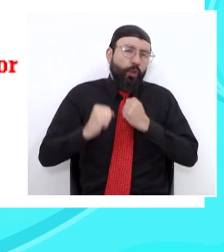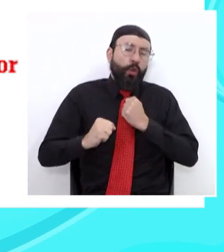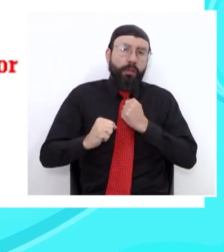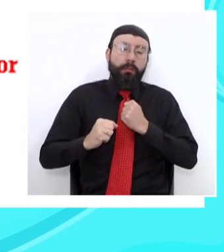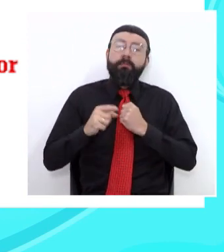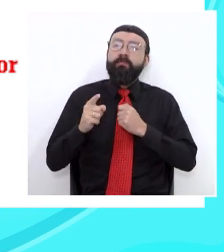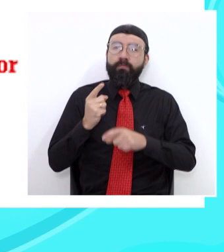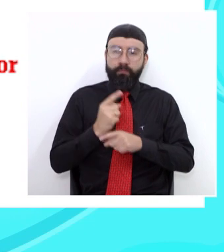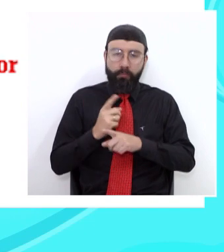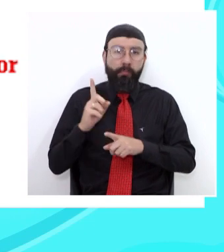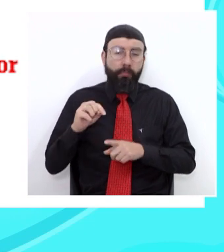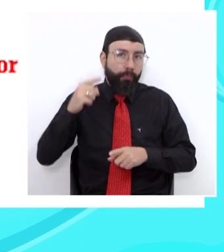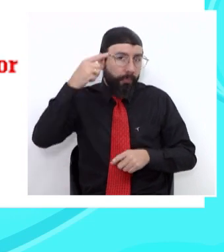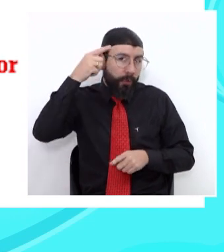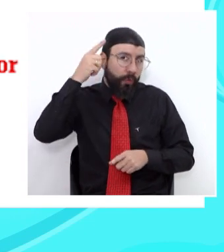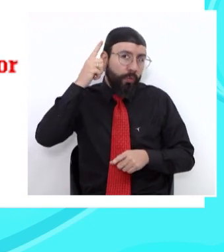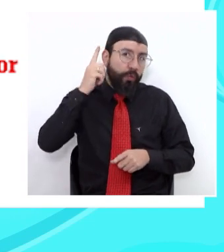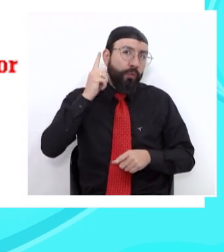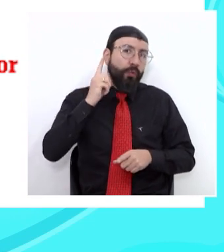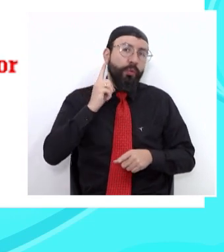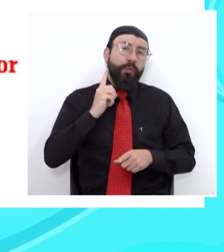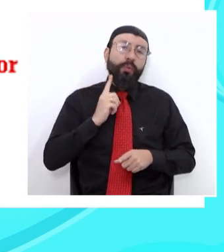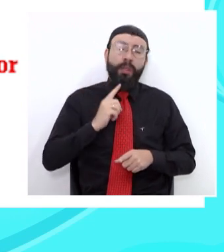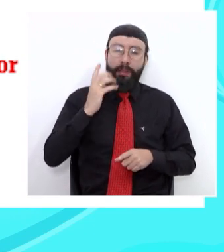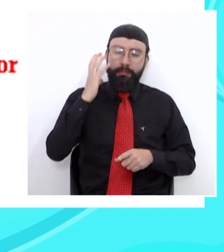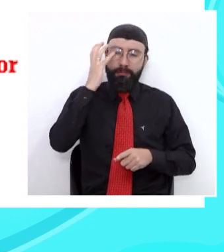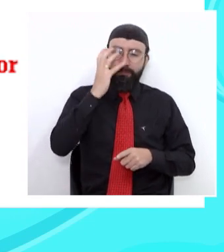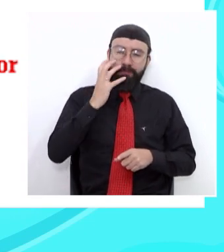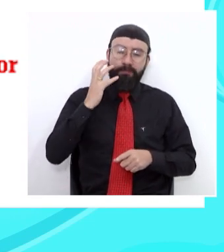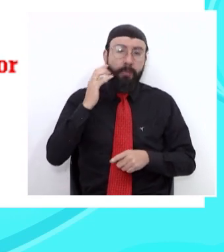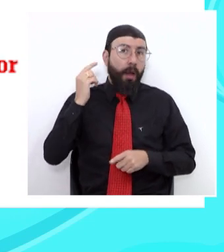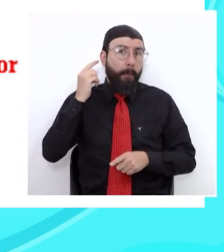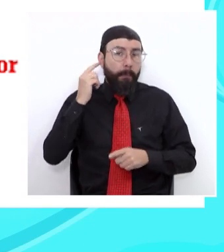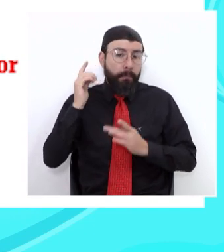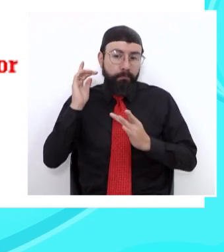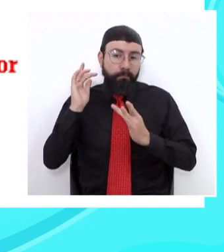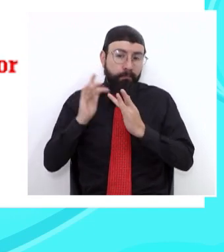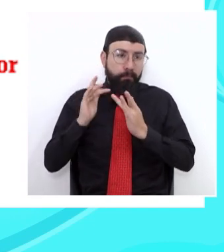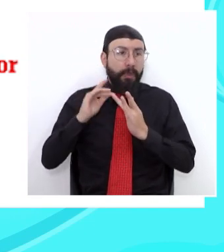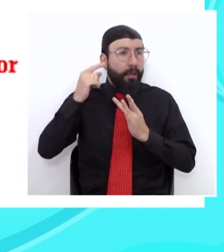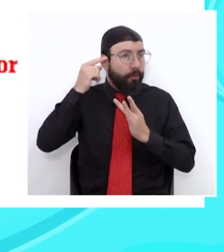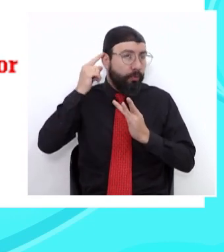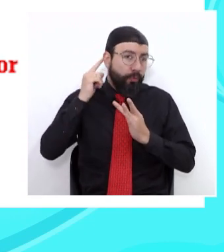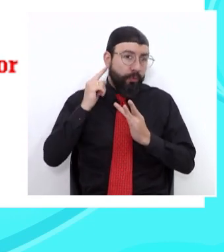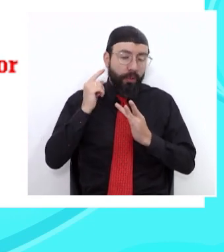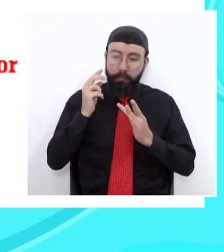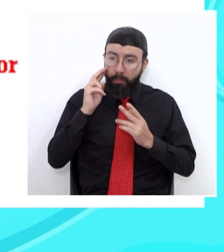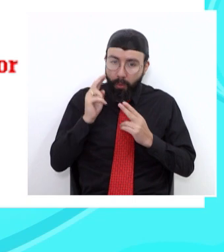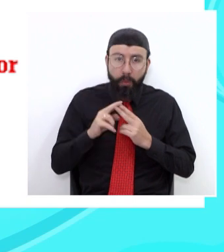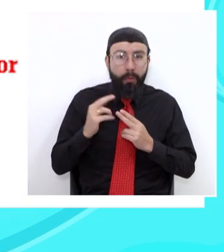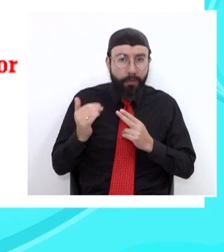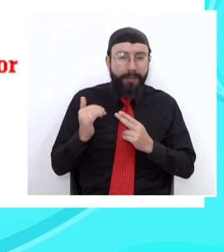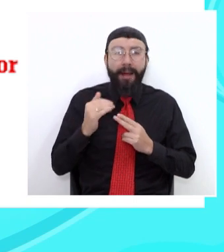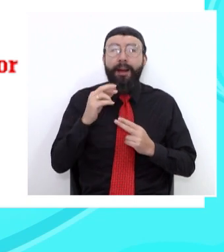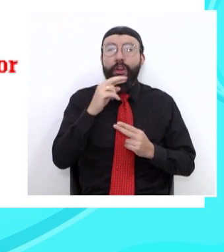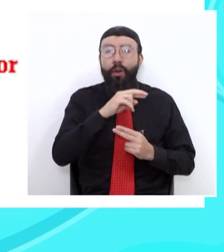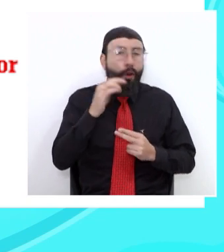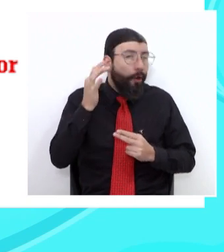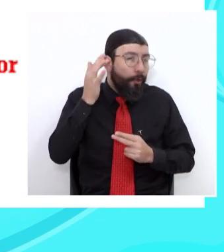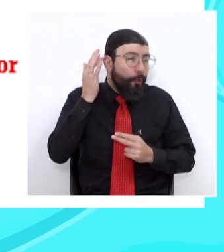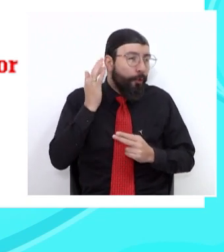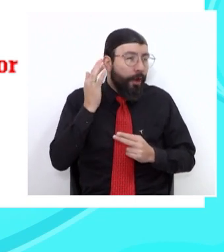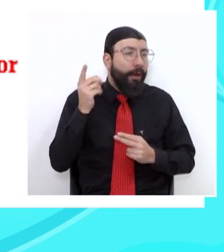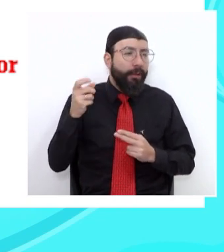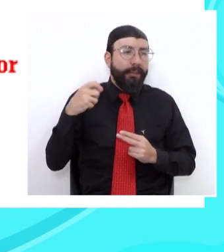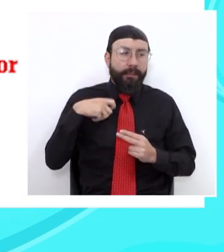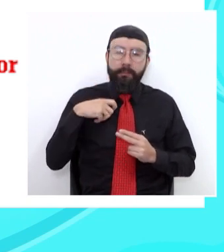del trigémino, ¿no es cierto?, de ese quinto par craneal, nos da esa parte de la oreja. Si nos damos cuenta, es ese color rojito. Y hay otra